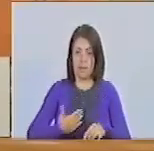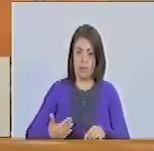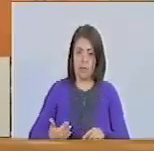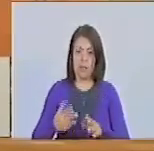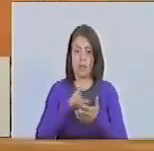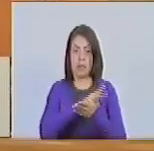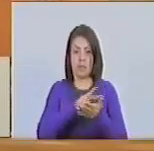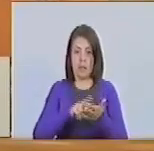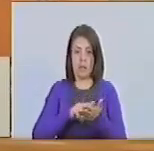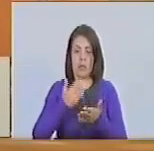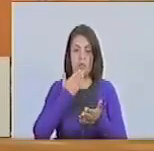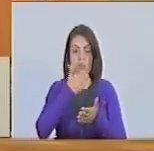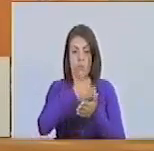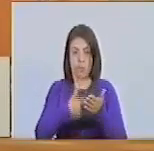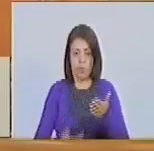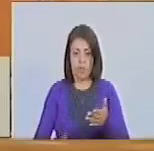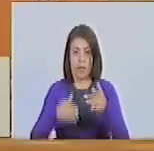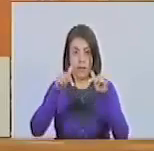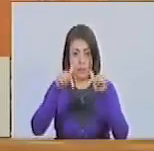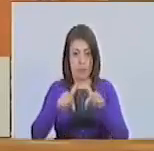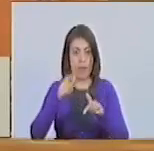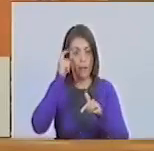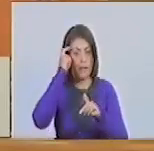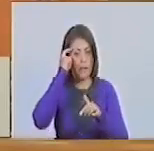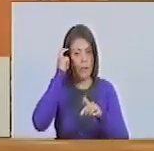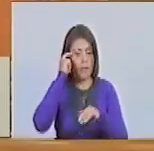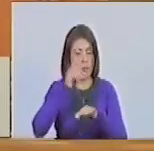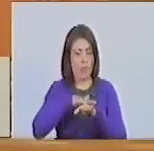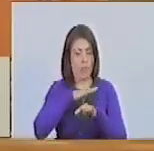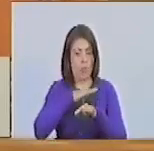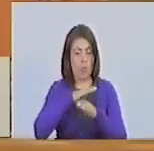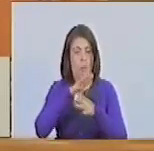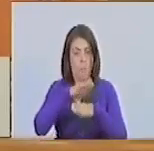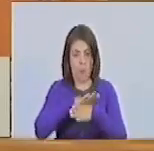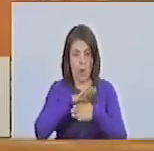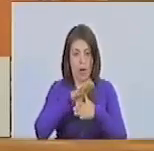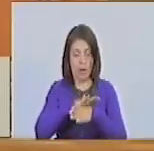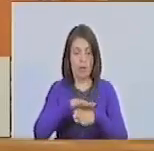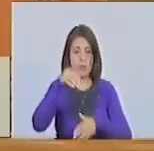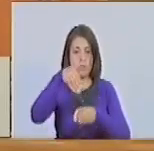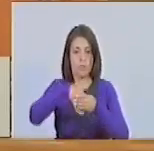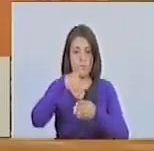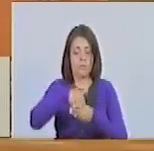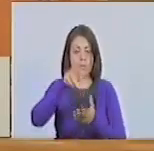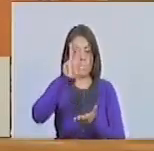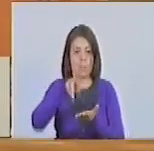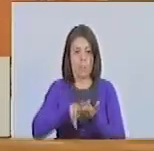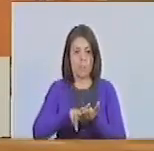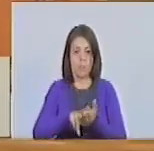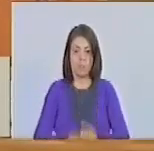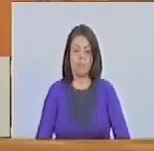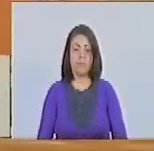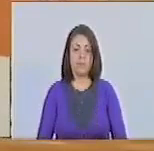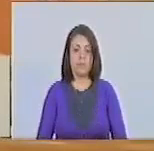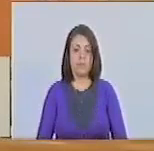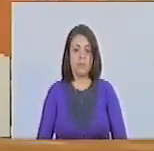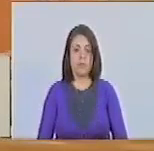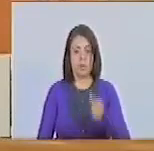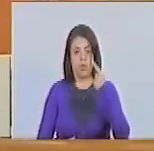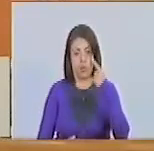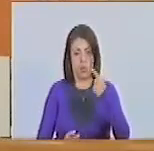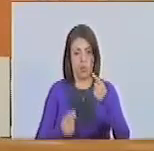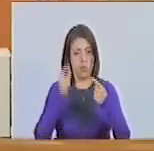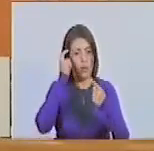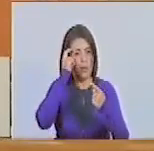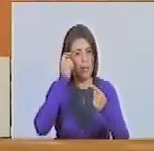dar lectura a la propuesta del orden del día, la cual, una vez leída y sometida a votación, resultó aprobada. Punto número 1